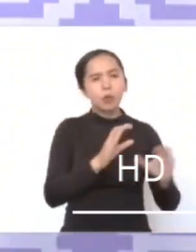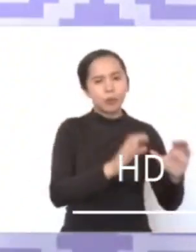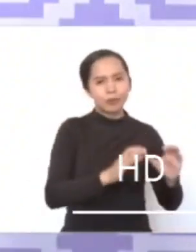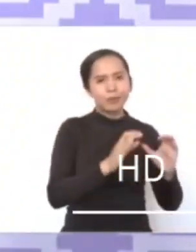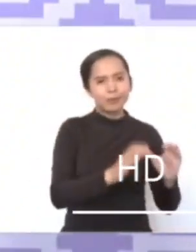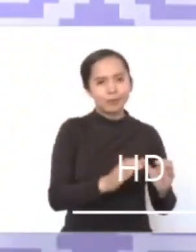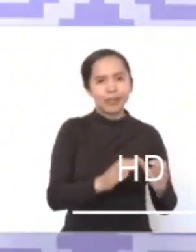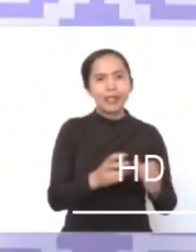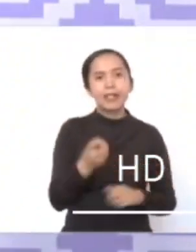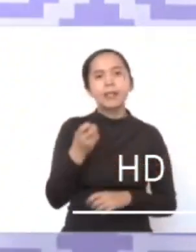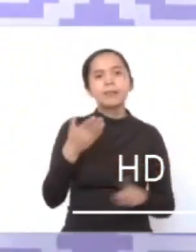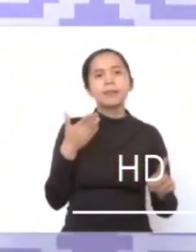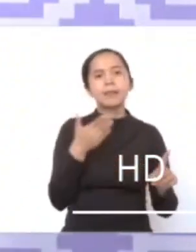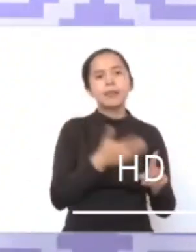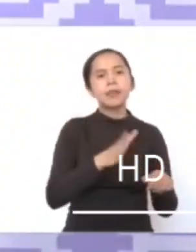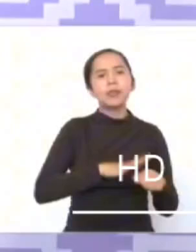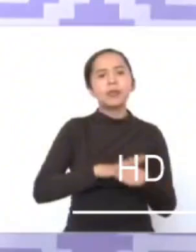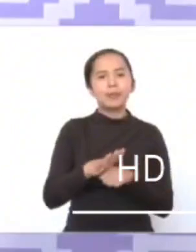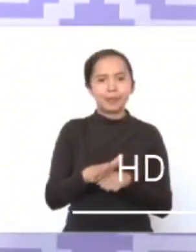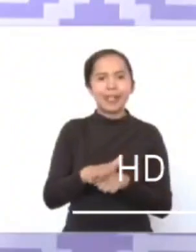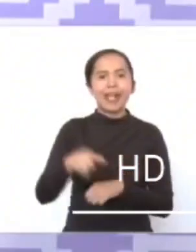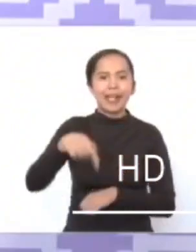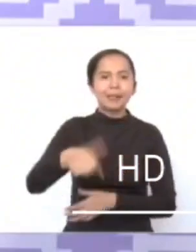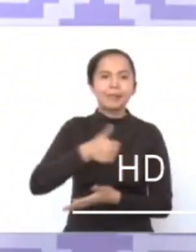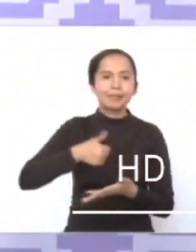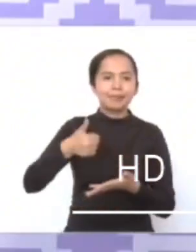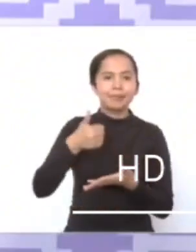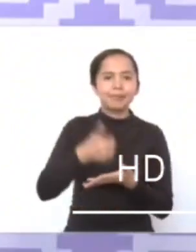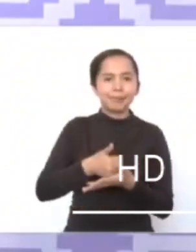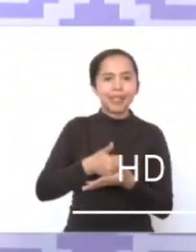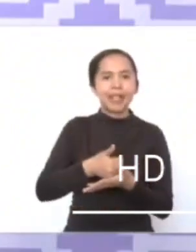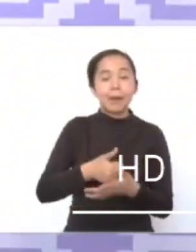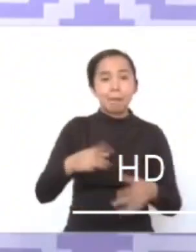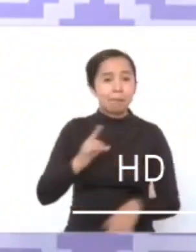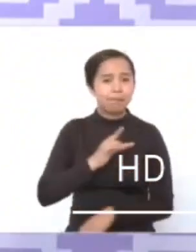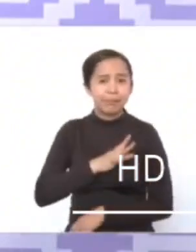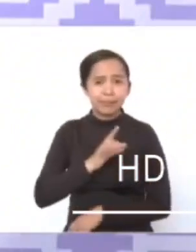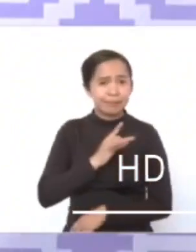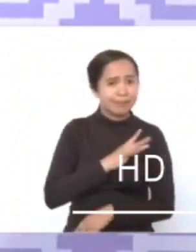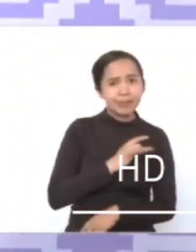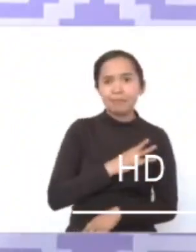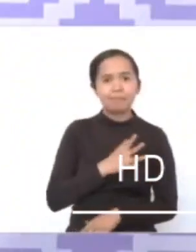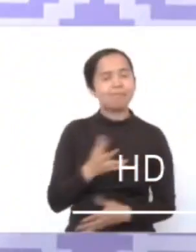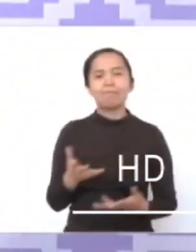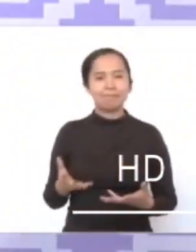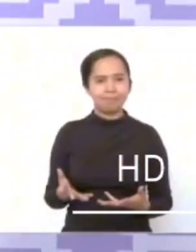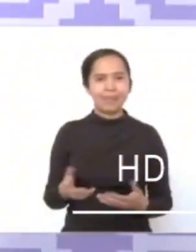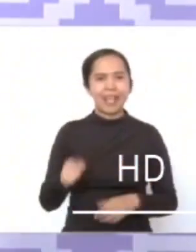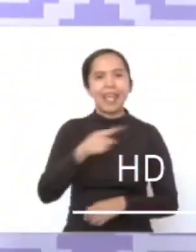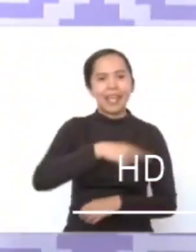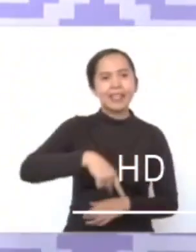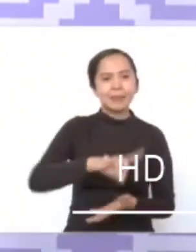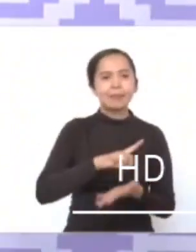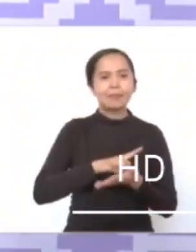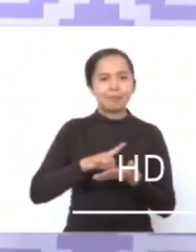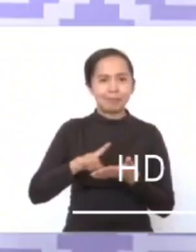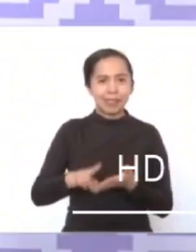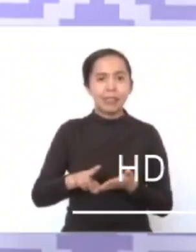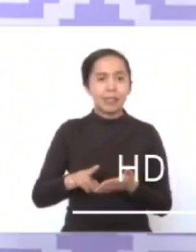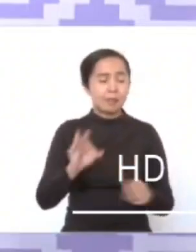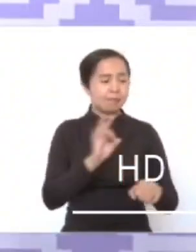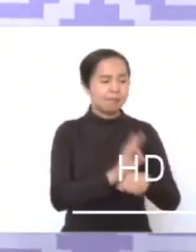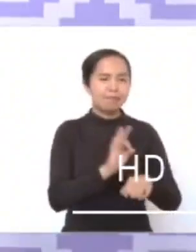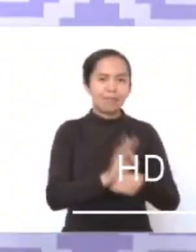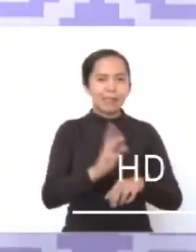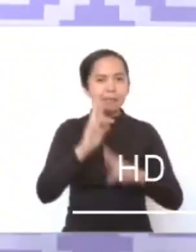propósito de ser parte de la creación de una ciudad en la que puedan vivir sin miedo y sin violencia, y en la que sus derechos y bienestar